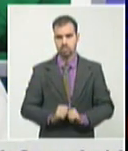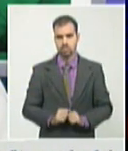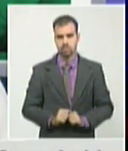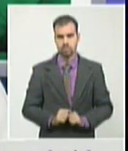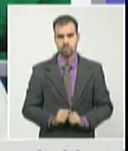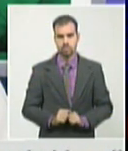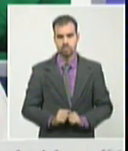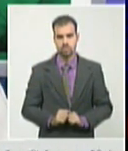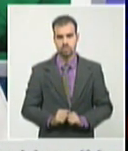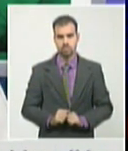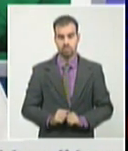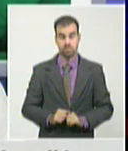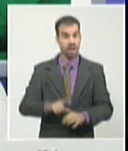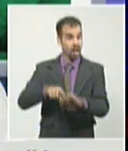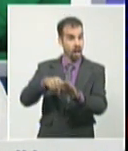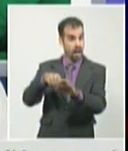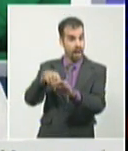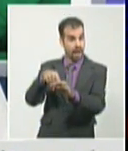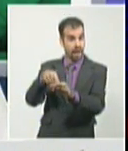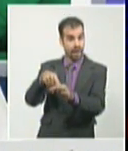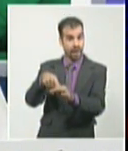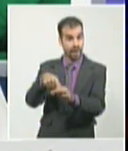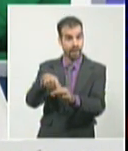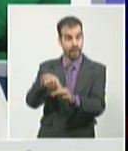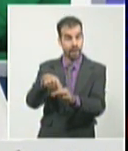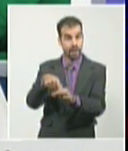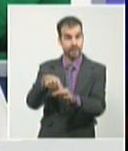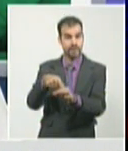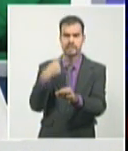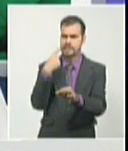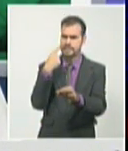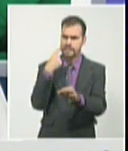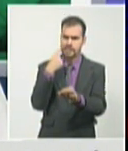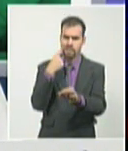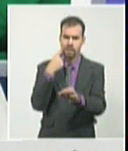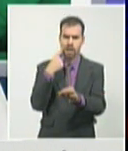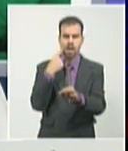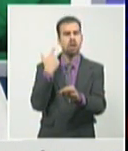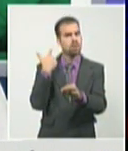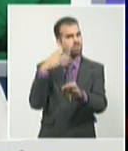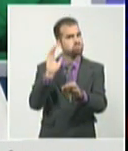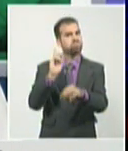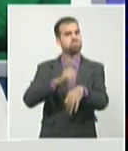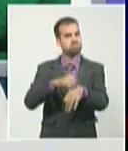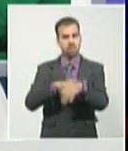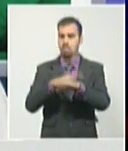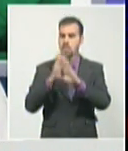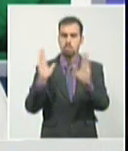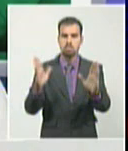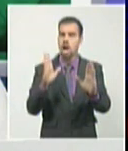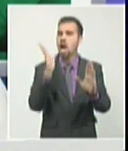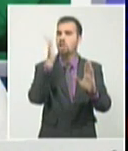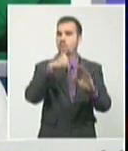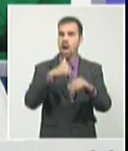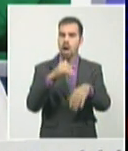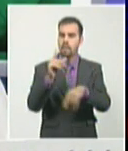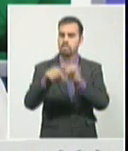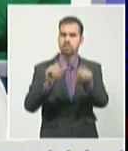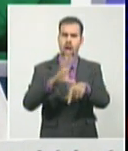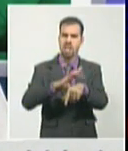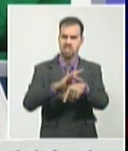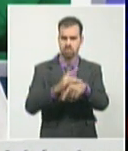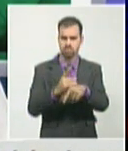municipio especial isla de la juventud que ha estado que estuve mucho tiempo sin distritos se mueven las